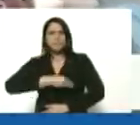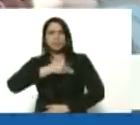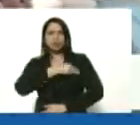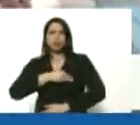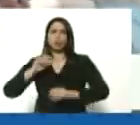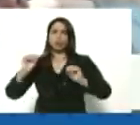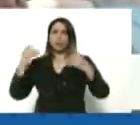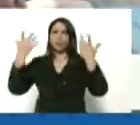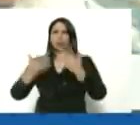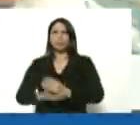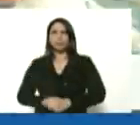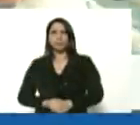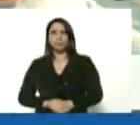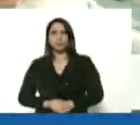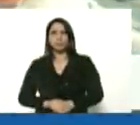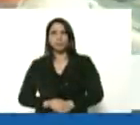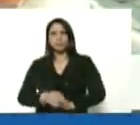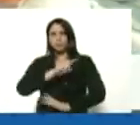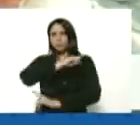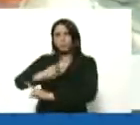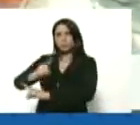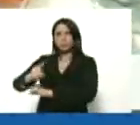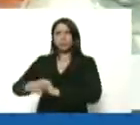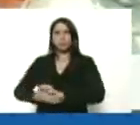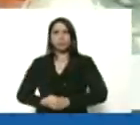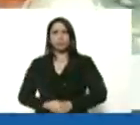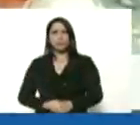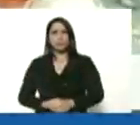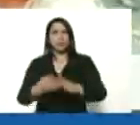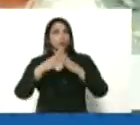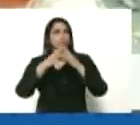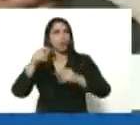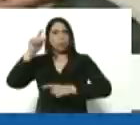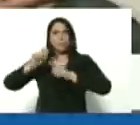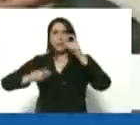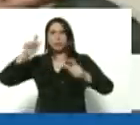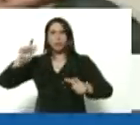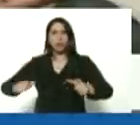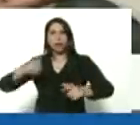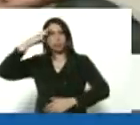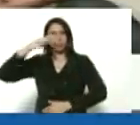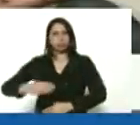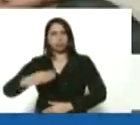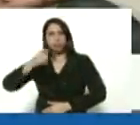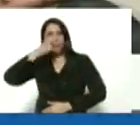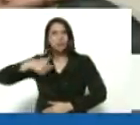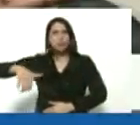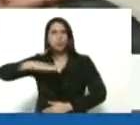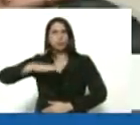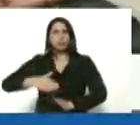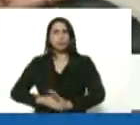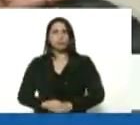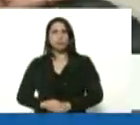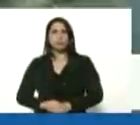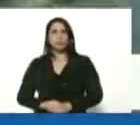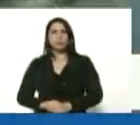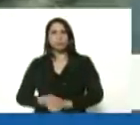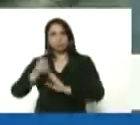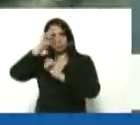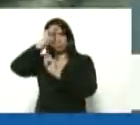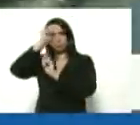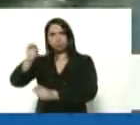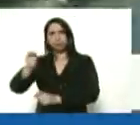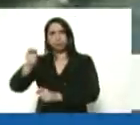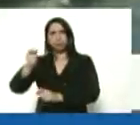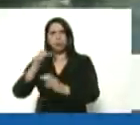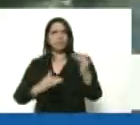cumplida. Y ordeno a todo el personal civil y militar y policial, se le condecore y se